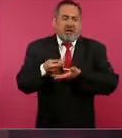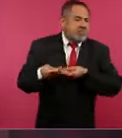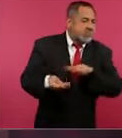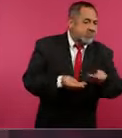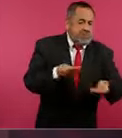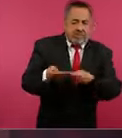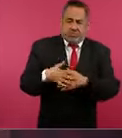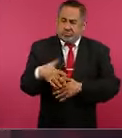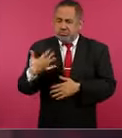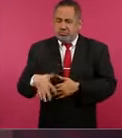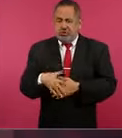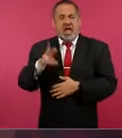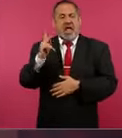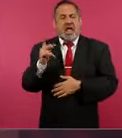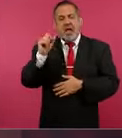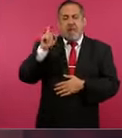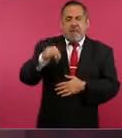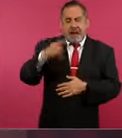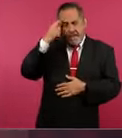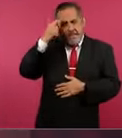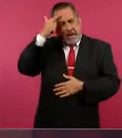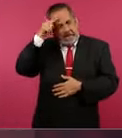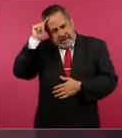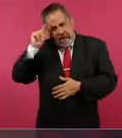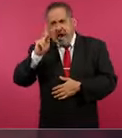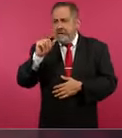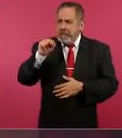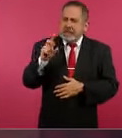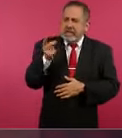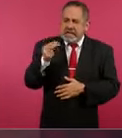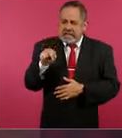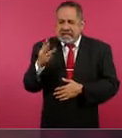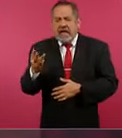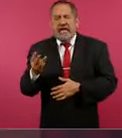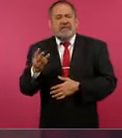en la aplicación de los planes Marina, plan DN3,